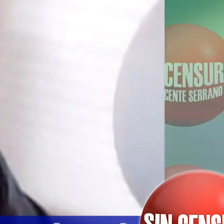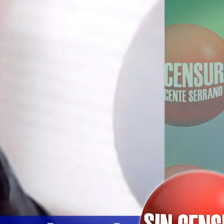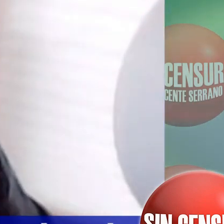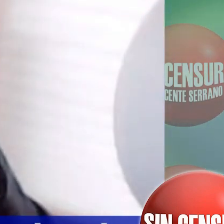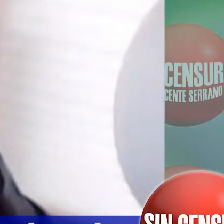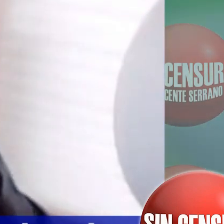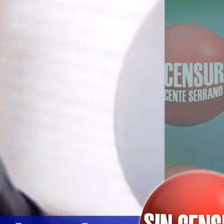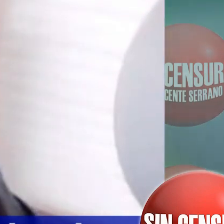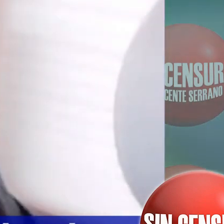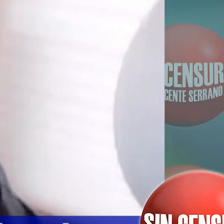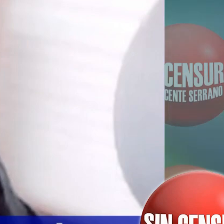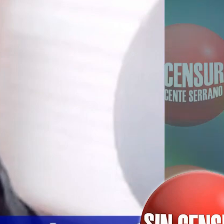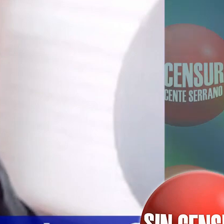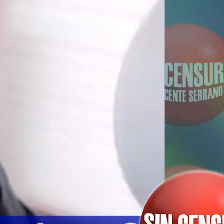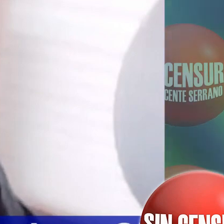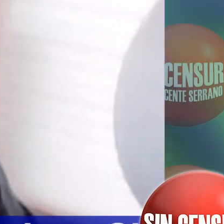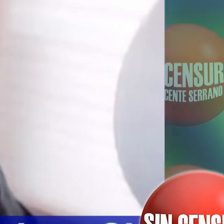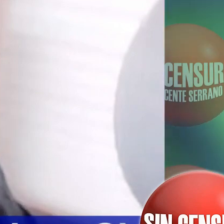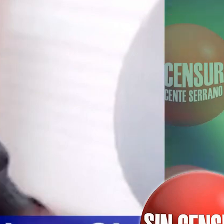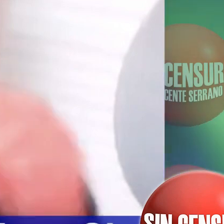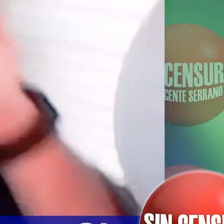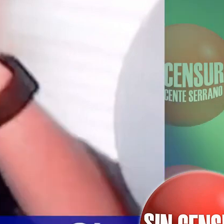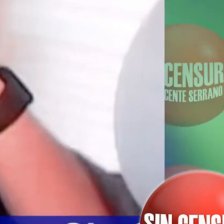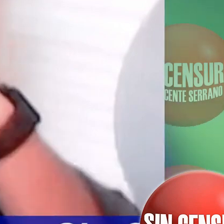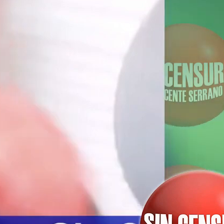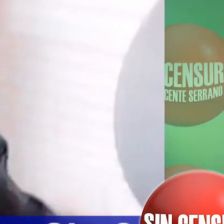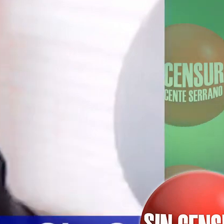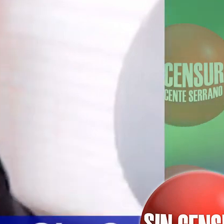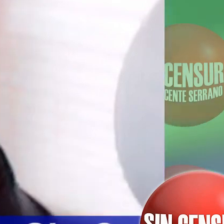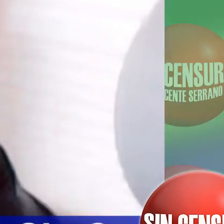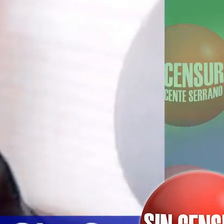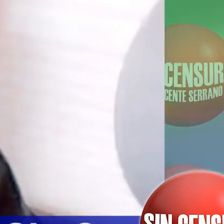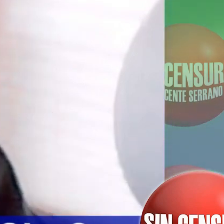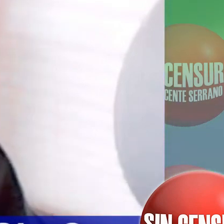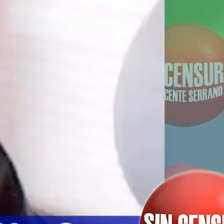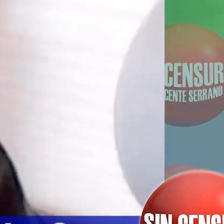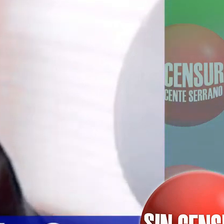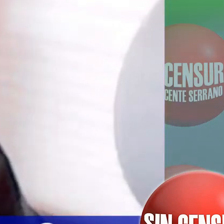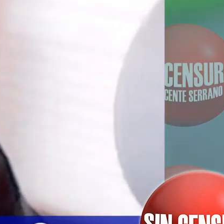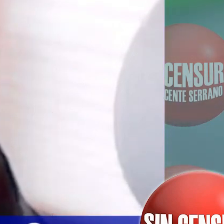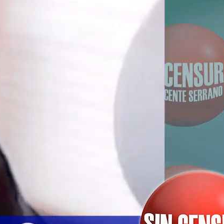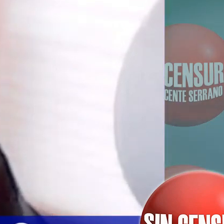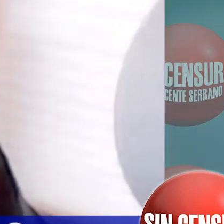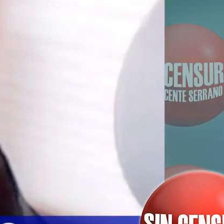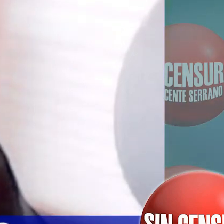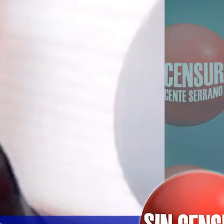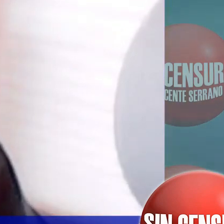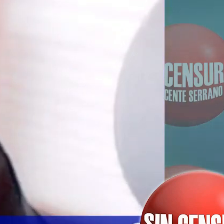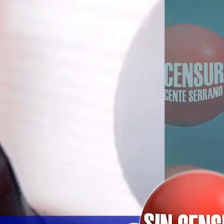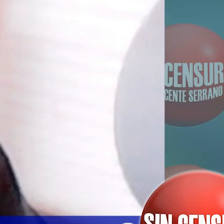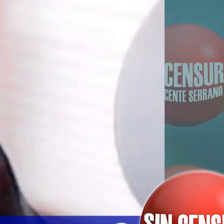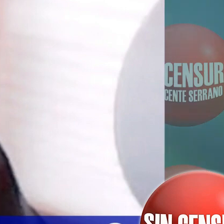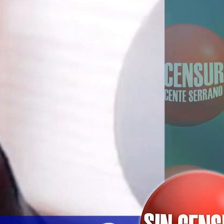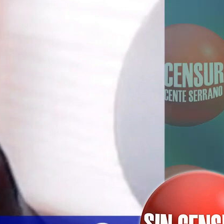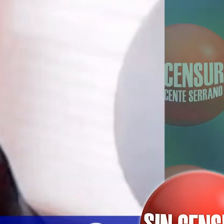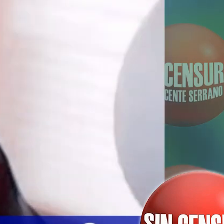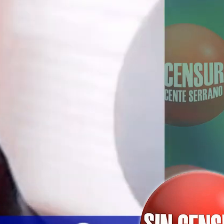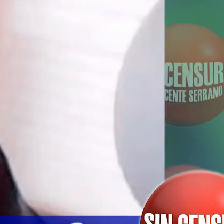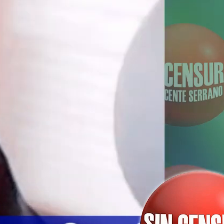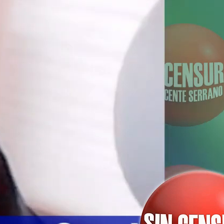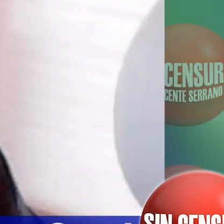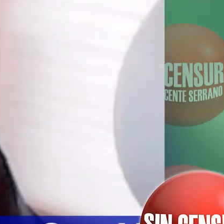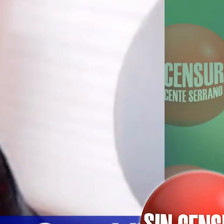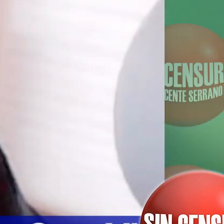impresionantes sobre Venustiano Carranza, hoy que se conmemoran 100 años de su